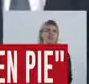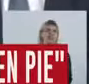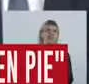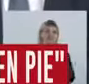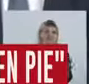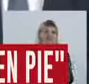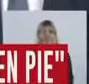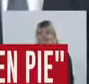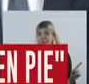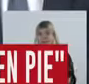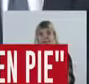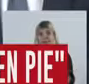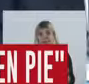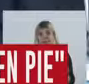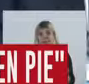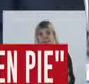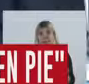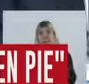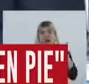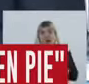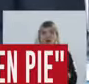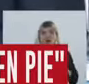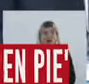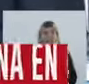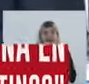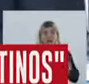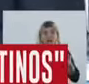que podemos darle al otro. Porque siempre sentimos que